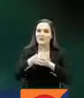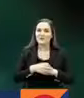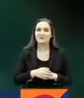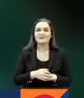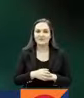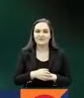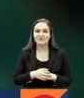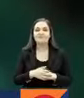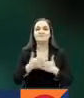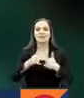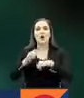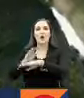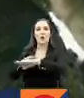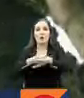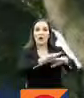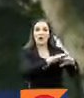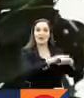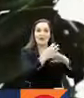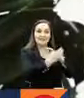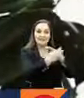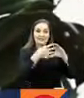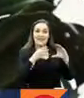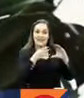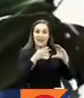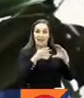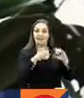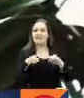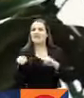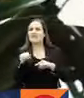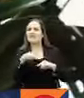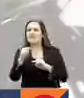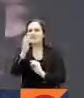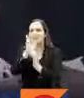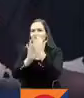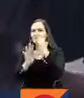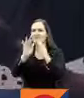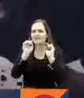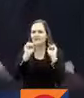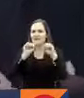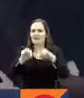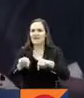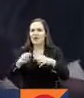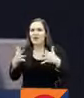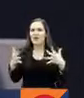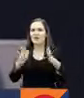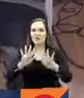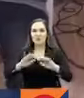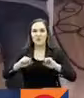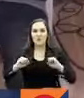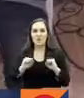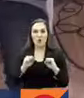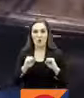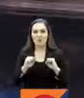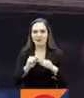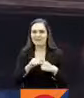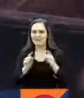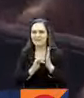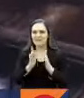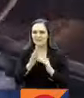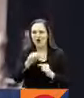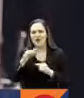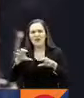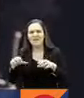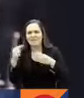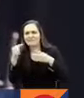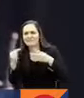de Señal Colombia, la agenda en el Jardín Botánico de Bogotá para Semana Santa y otras actividades que pueden disfrutar en los días